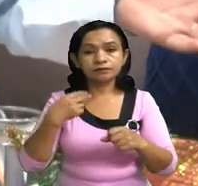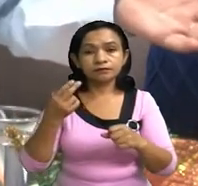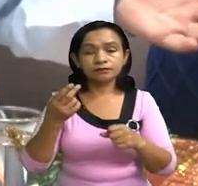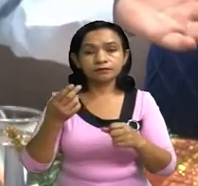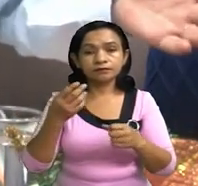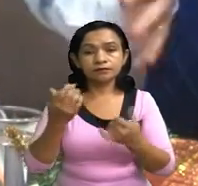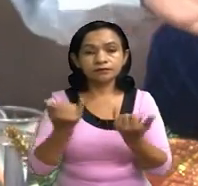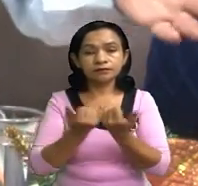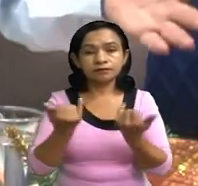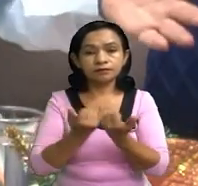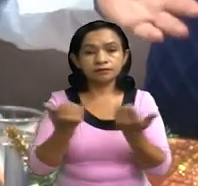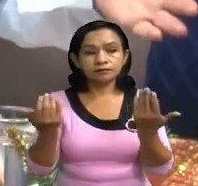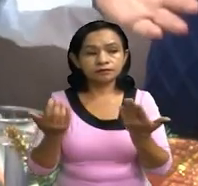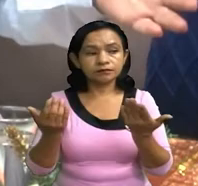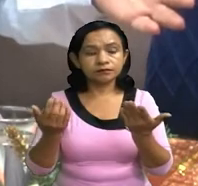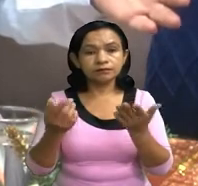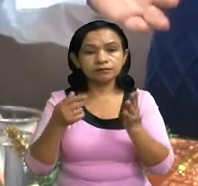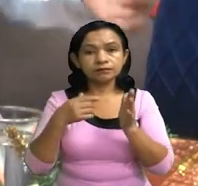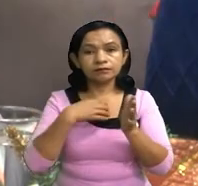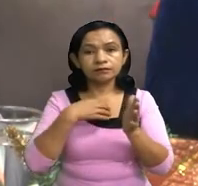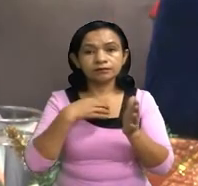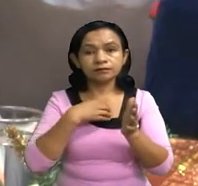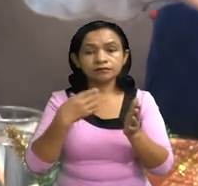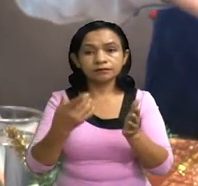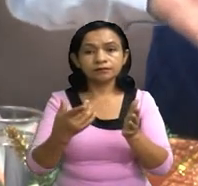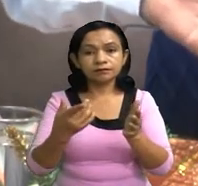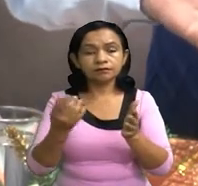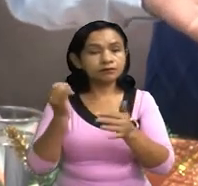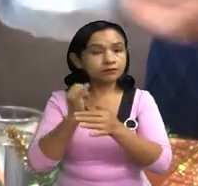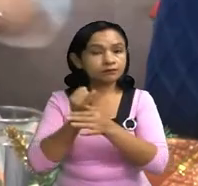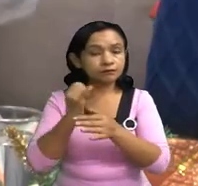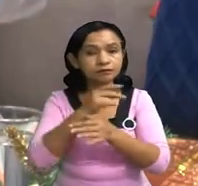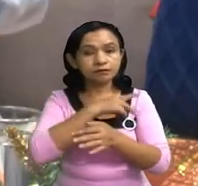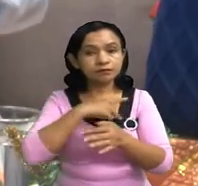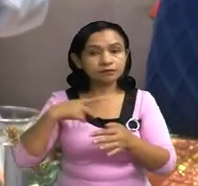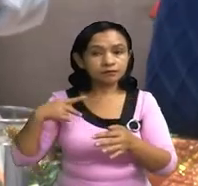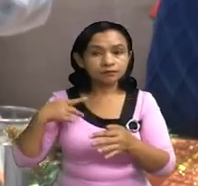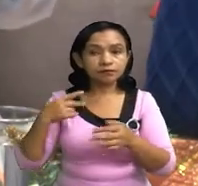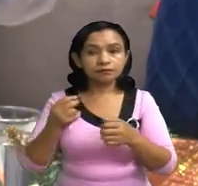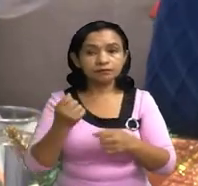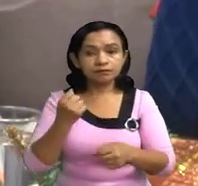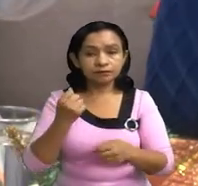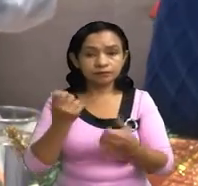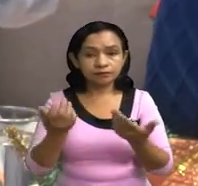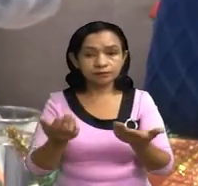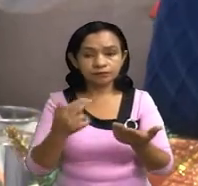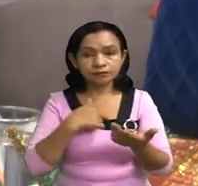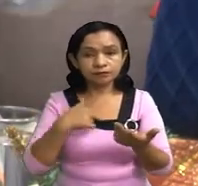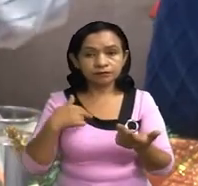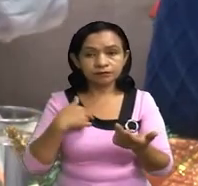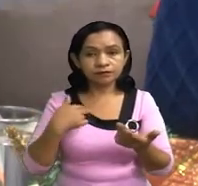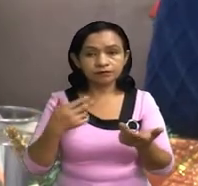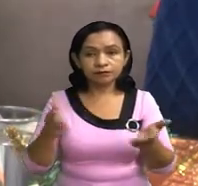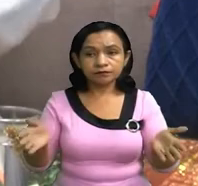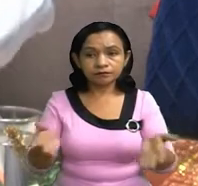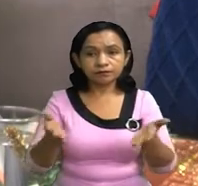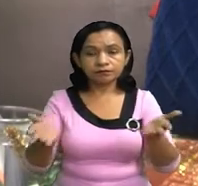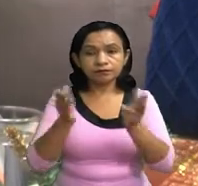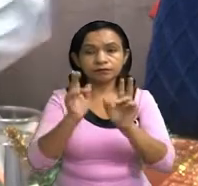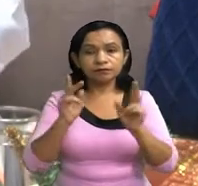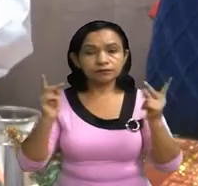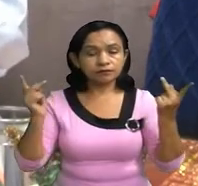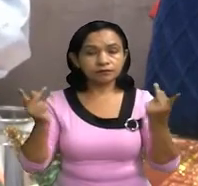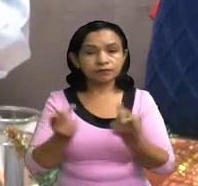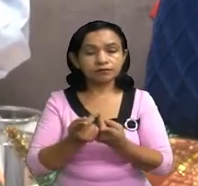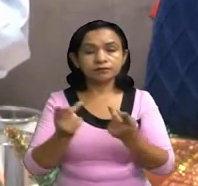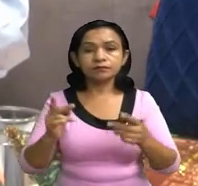rol. Porque ¿cuál es el rol de ellos? Ser pastores de la iglesia. Okay. Su rol no es ser agitadores políticos.